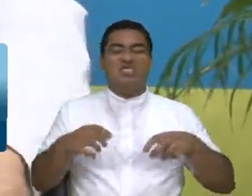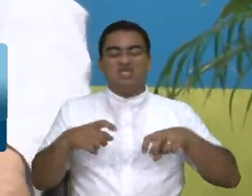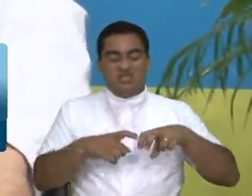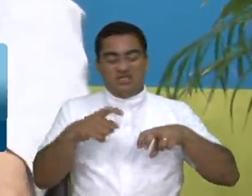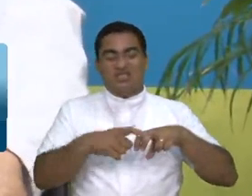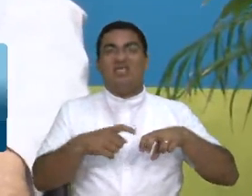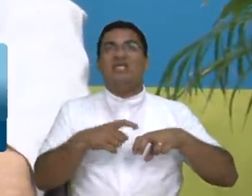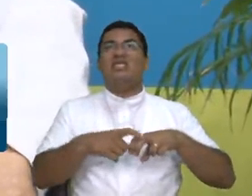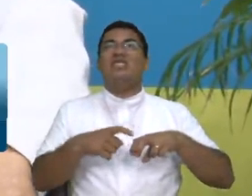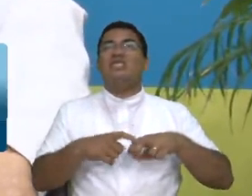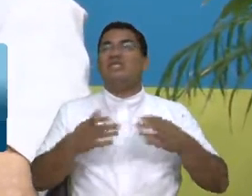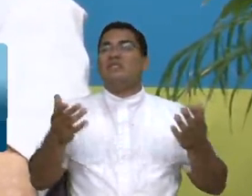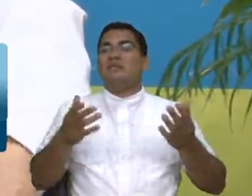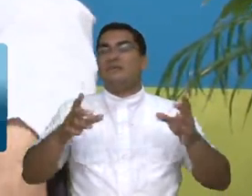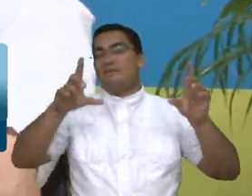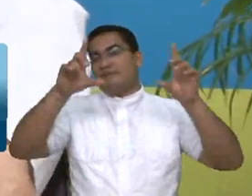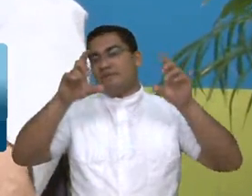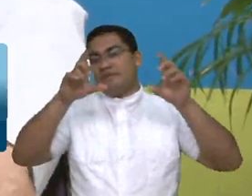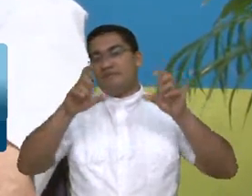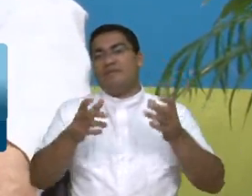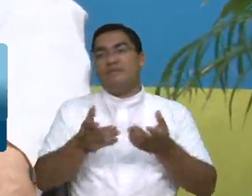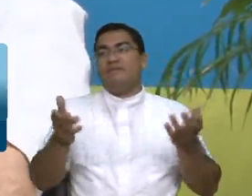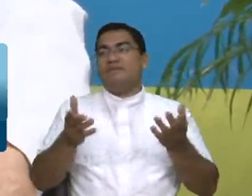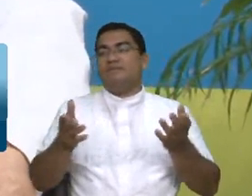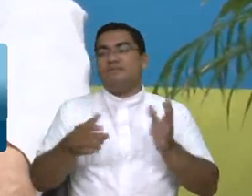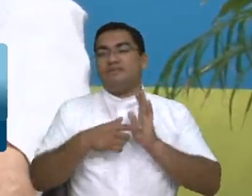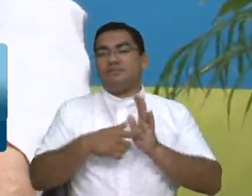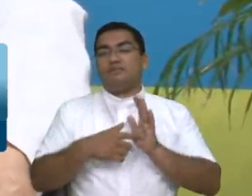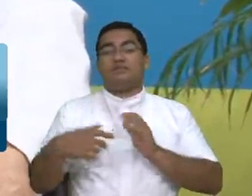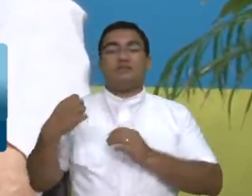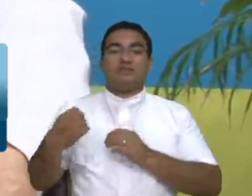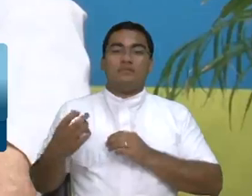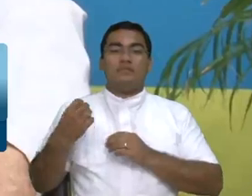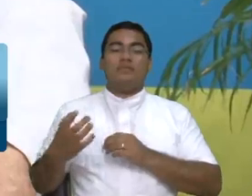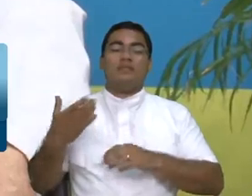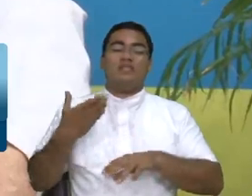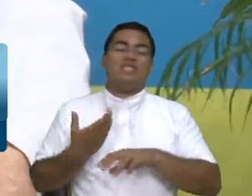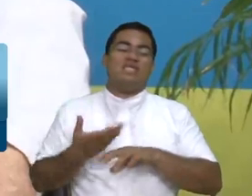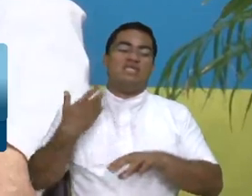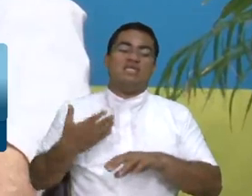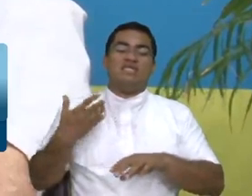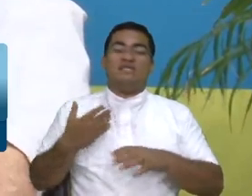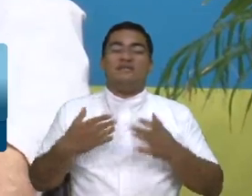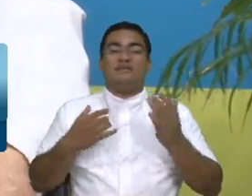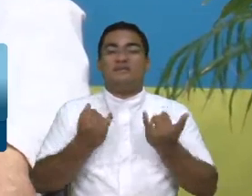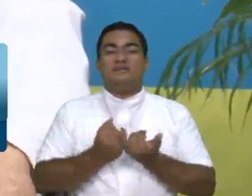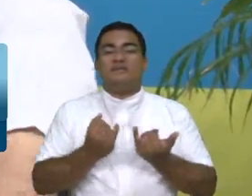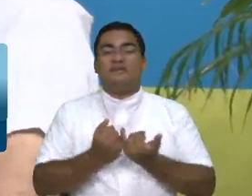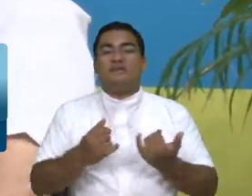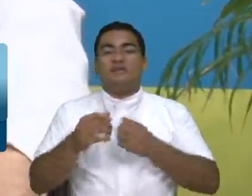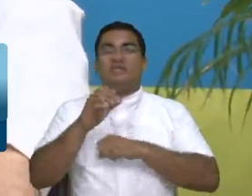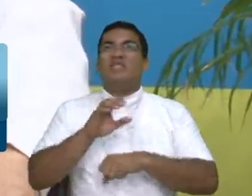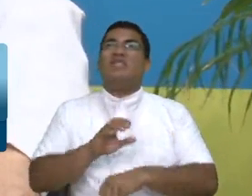adelante vemos una. Tal vez los muchachos del máster nos ponen la rodillas hinchadas, ¿verdad? Y dolorosas, caliente, dolorosa. Y eso es típico, una